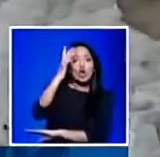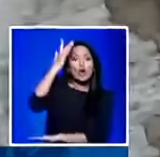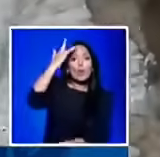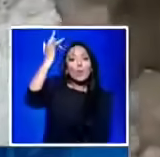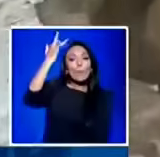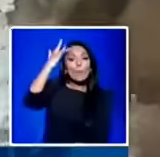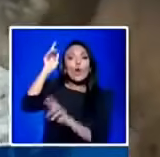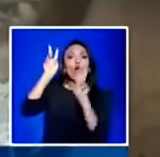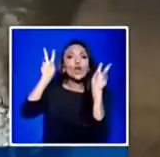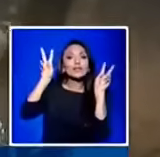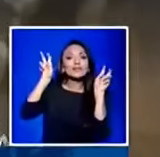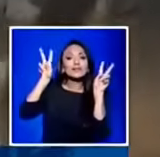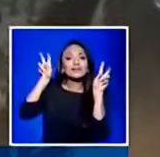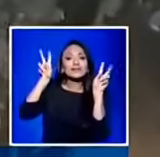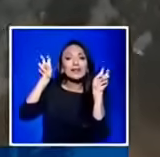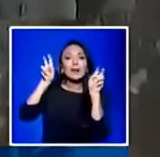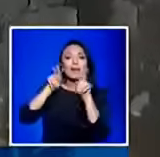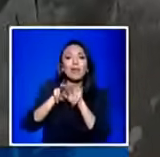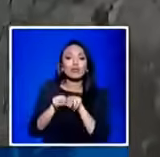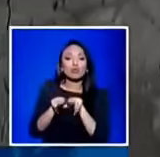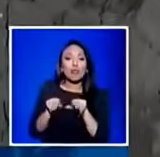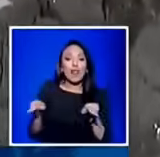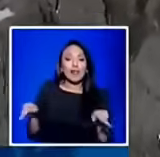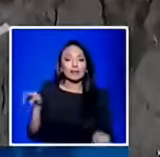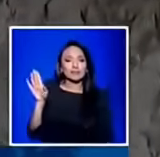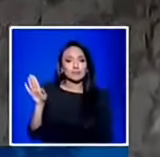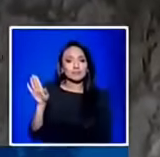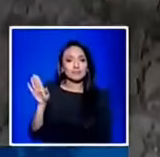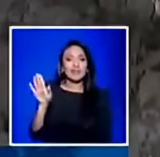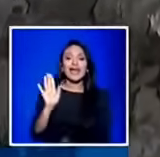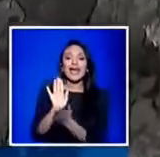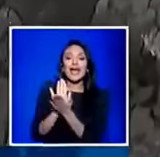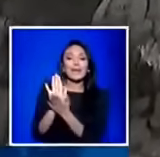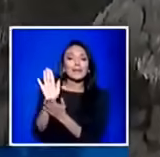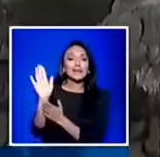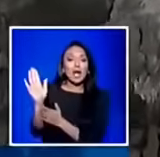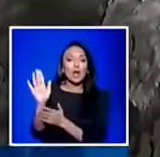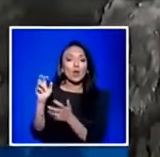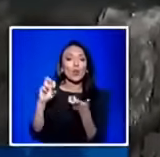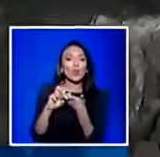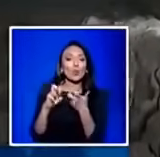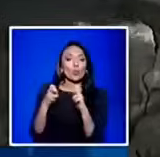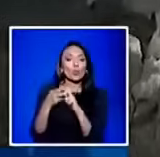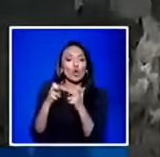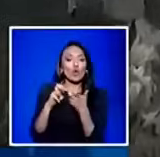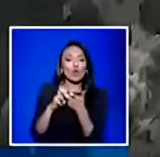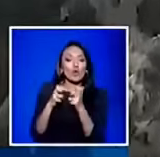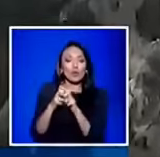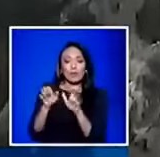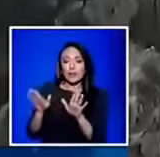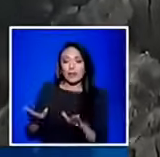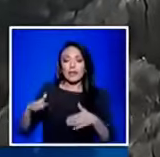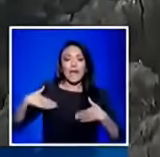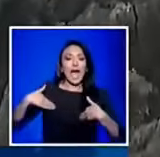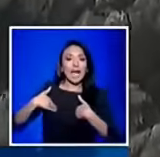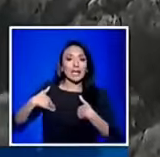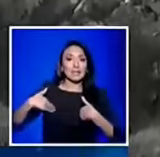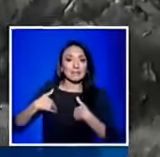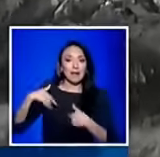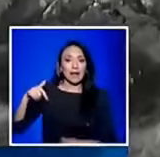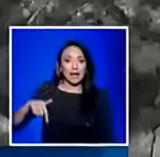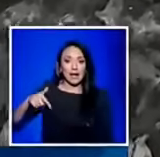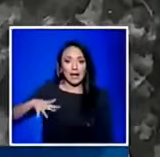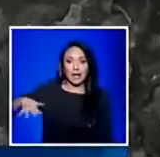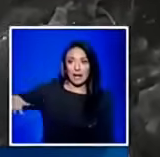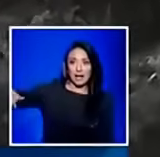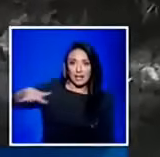tema de medio ambiente para evitar un impacto en la fauna que vive aquí, que habita aquí.